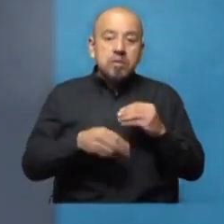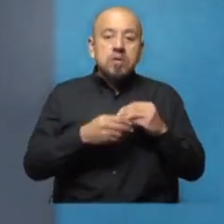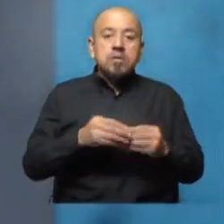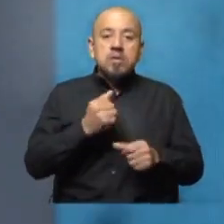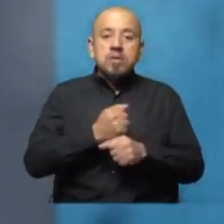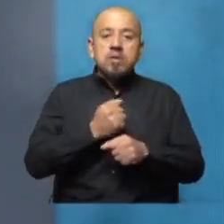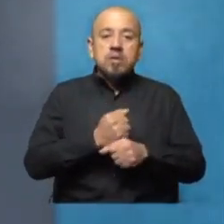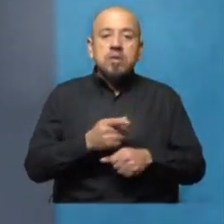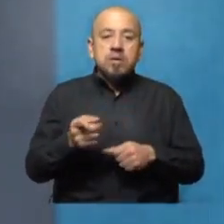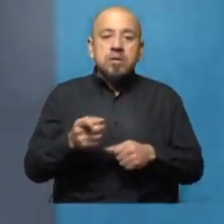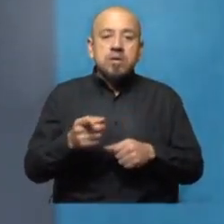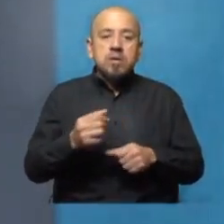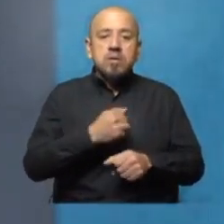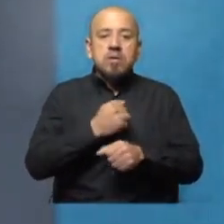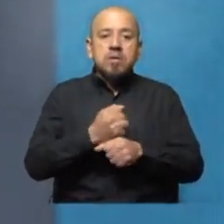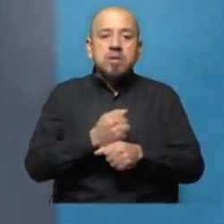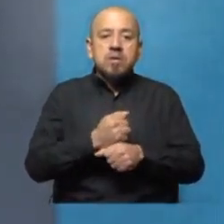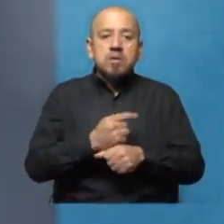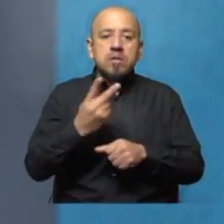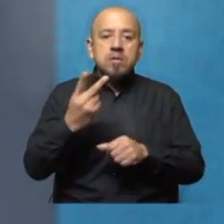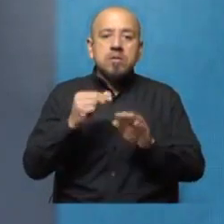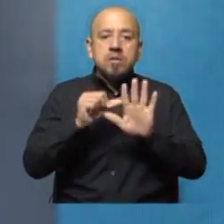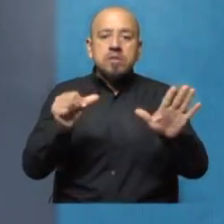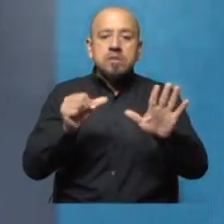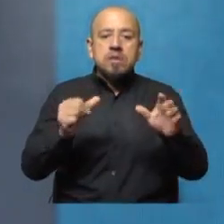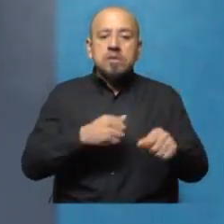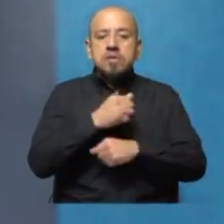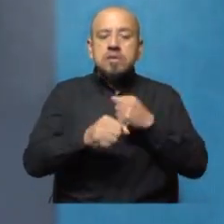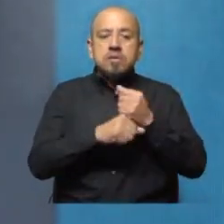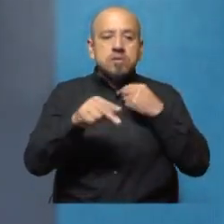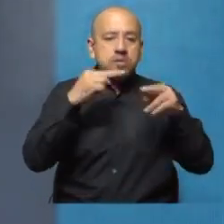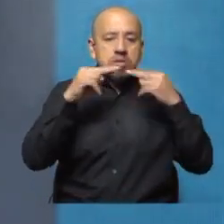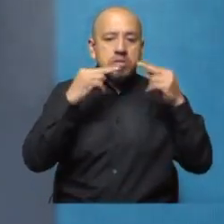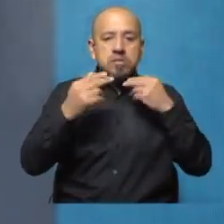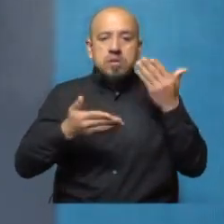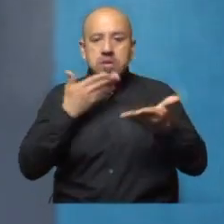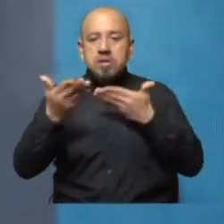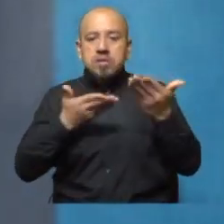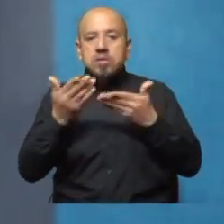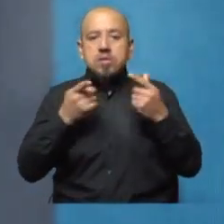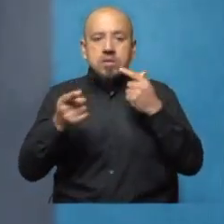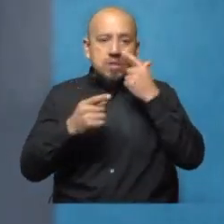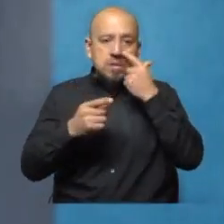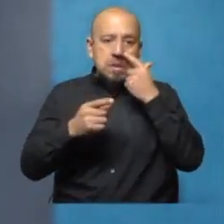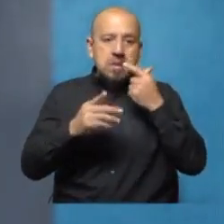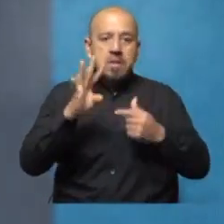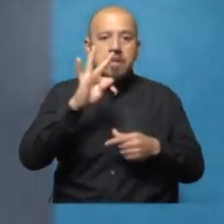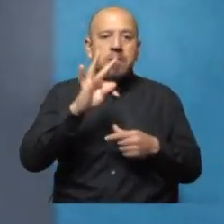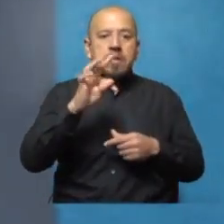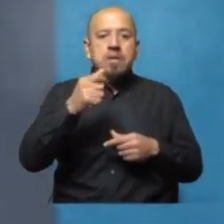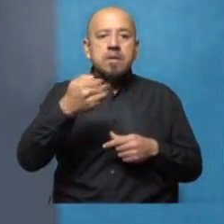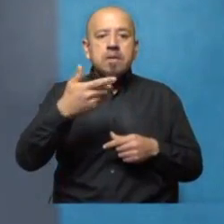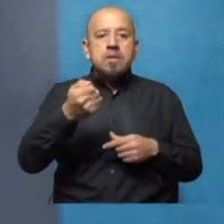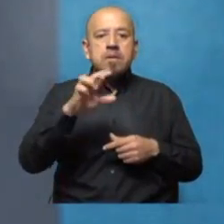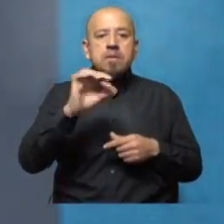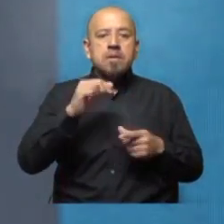de hecho como hasta los 26 años trabajé en rubro la astronomía mientras cantaba pero estando incluso en la tabaré lo